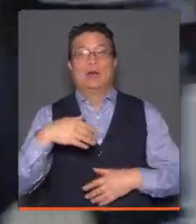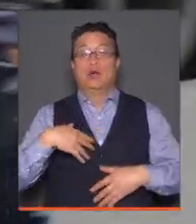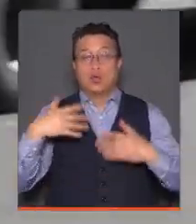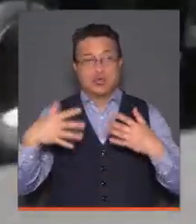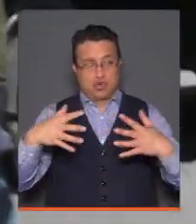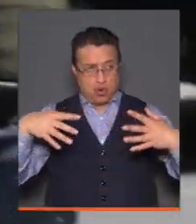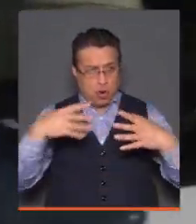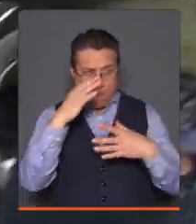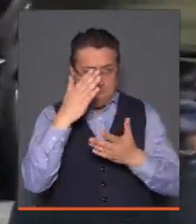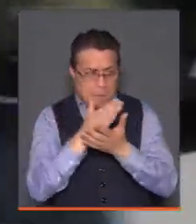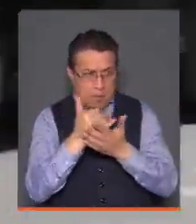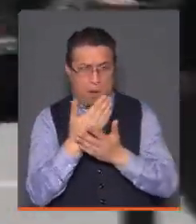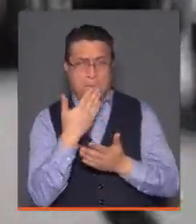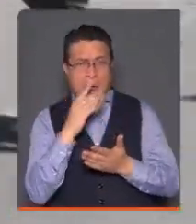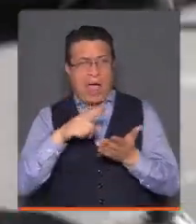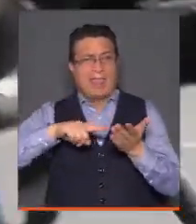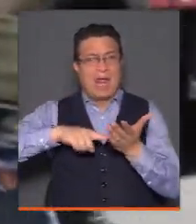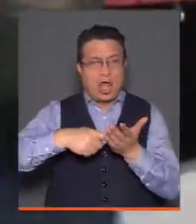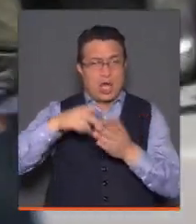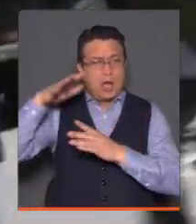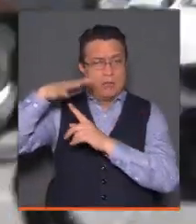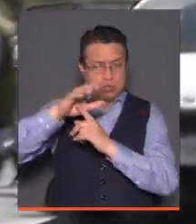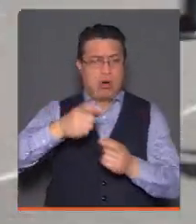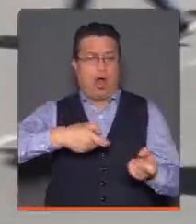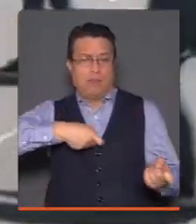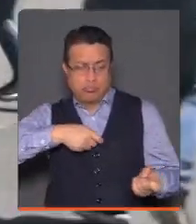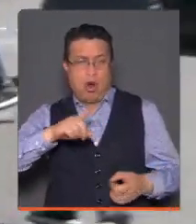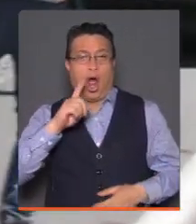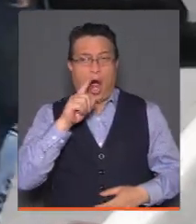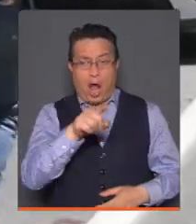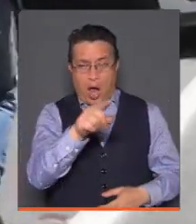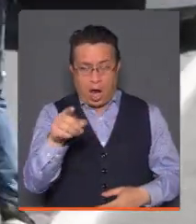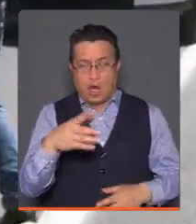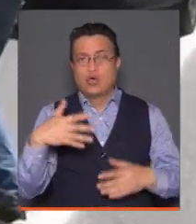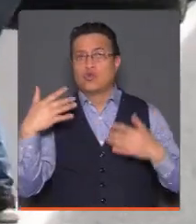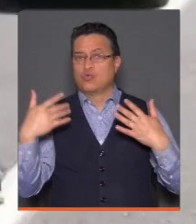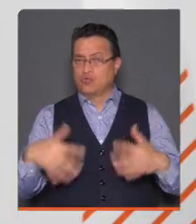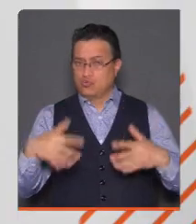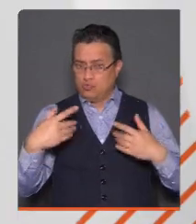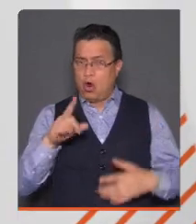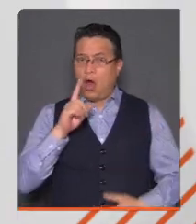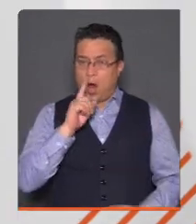organización, tecnología aérea y armamento que estos delincuentes poseen.